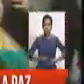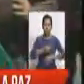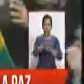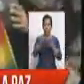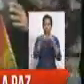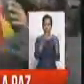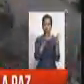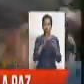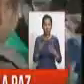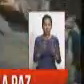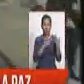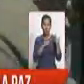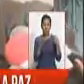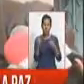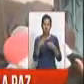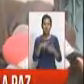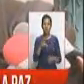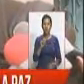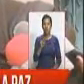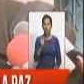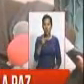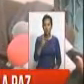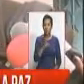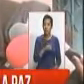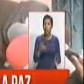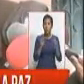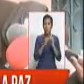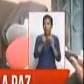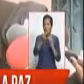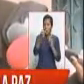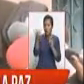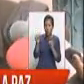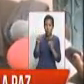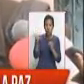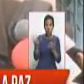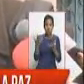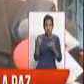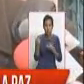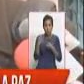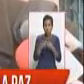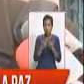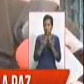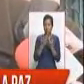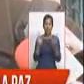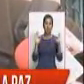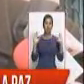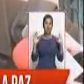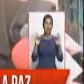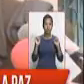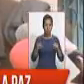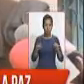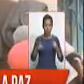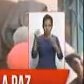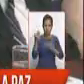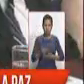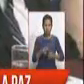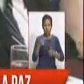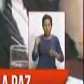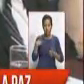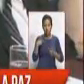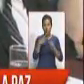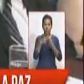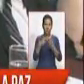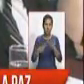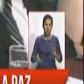vivas que son parte de conade abierta a todas inclusive a organizaciones no solamente cívicas sino también religiosas